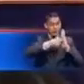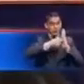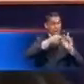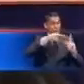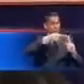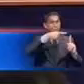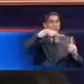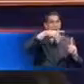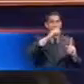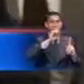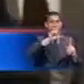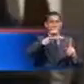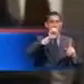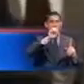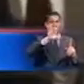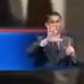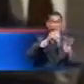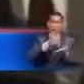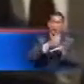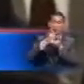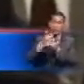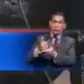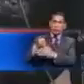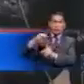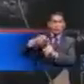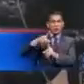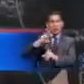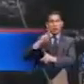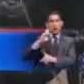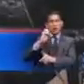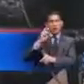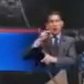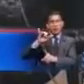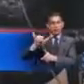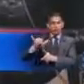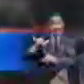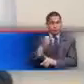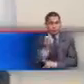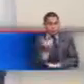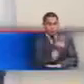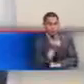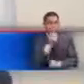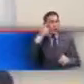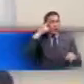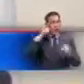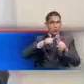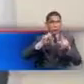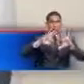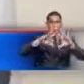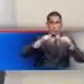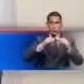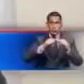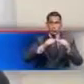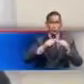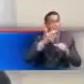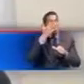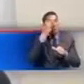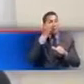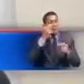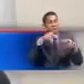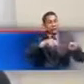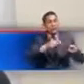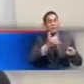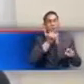aquel entonces, era el Contralor General del Estado. No se descarta que el nuevo Contralor Mauricio Torres solicite una